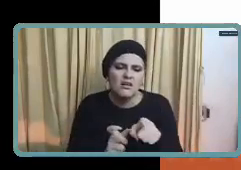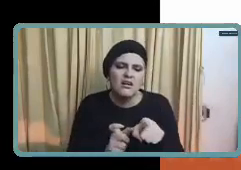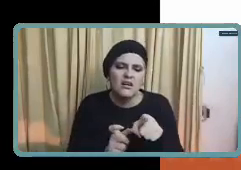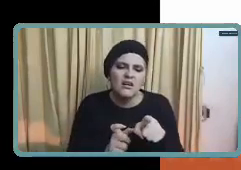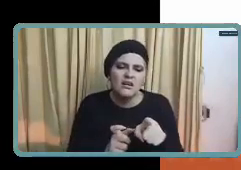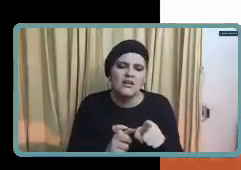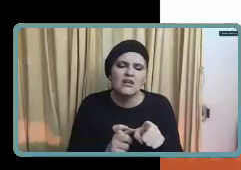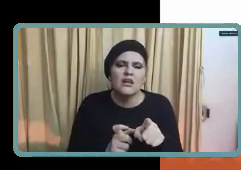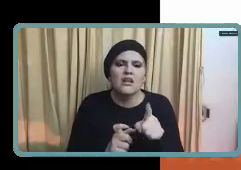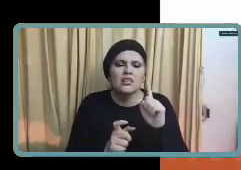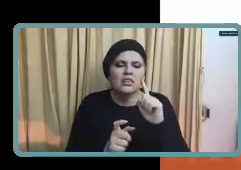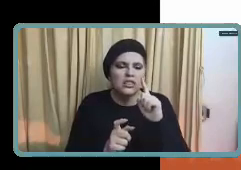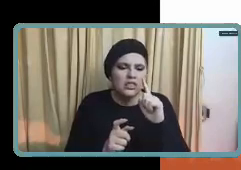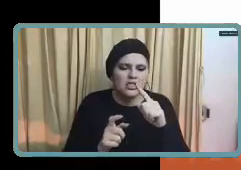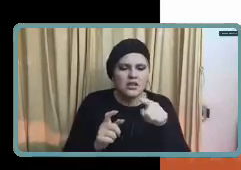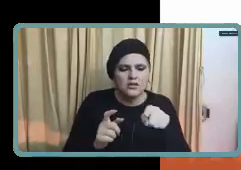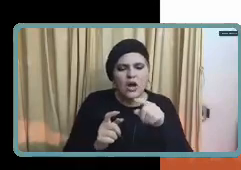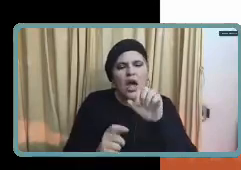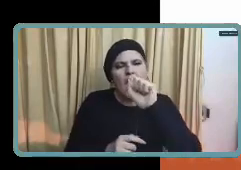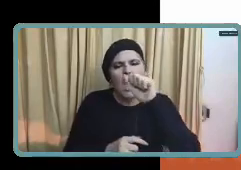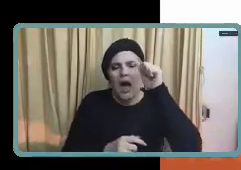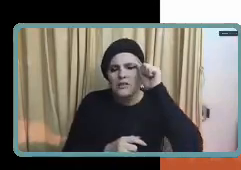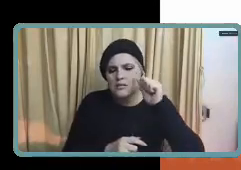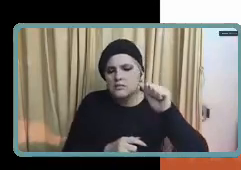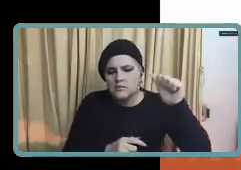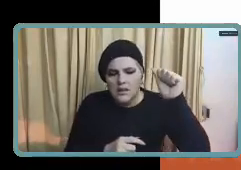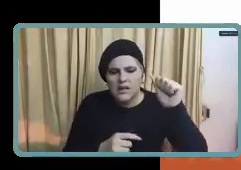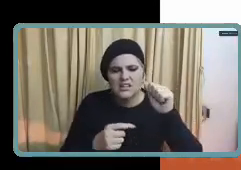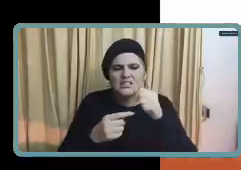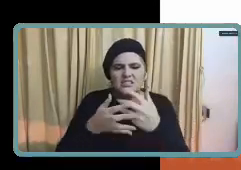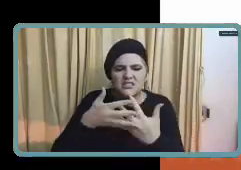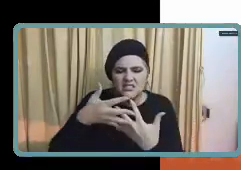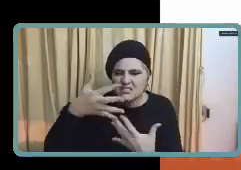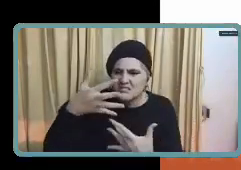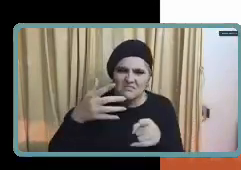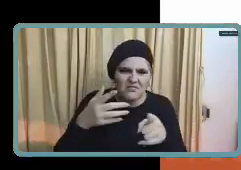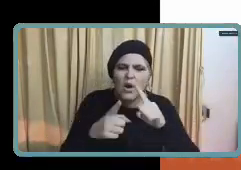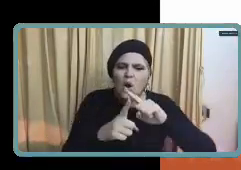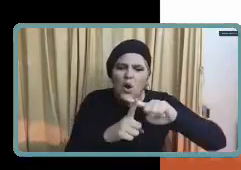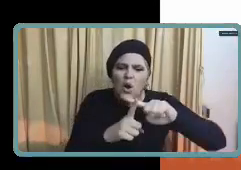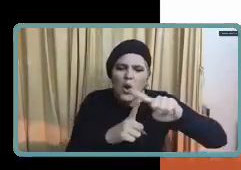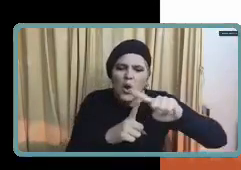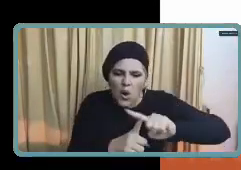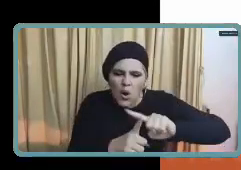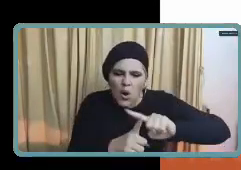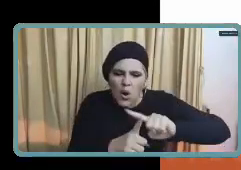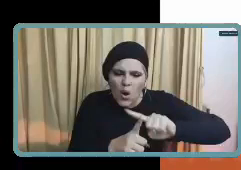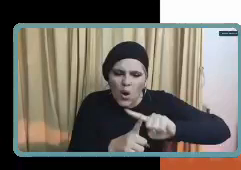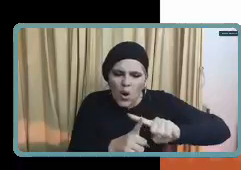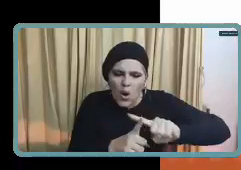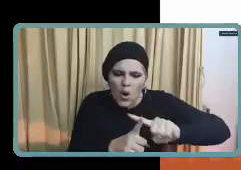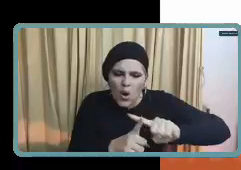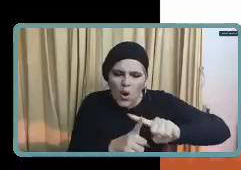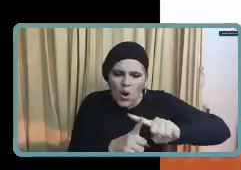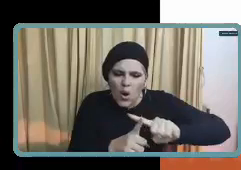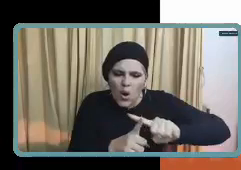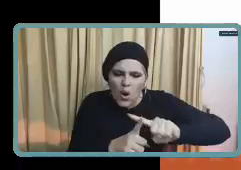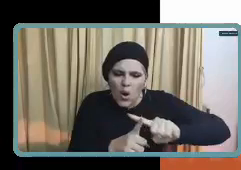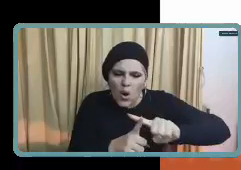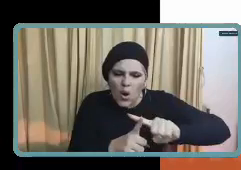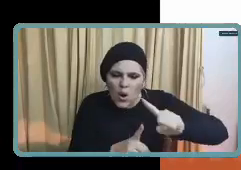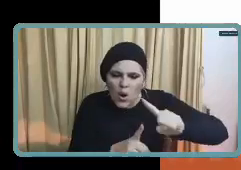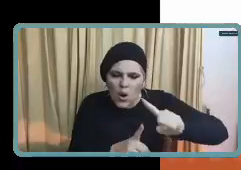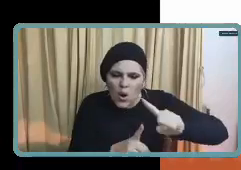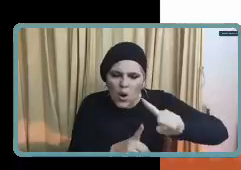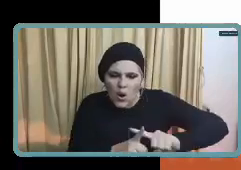Asperger, desintegrativo infantil, síndrome de Rett, que es otra condición del punto de vista genético con una evolución